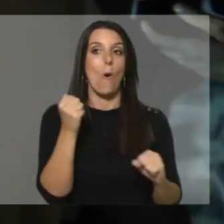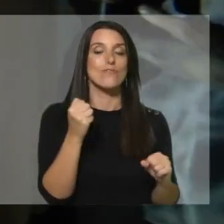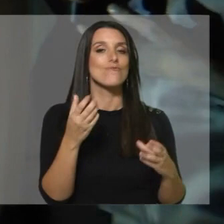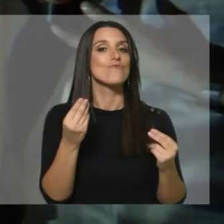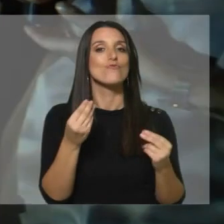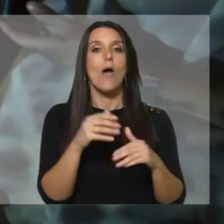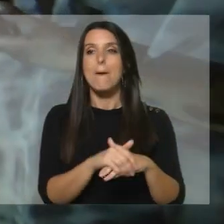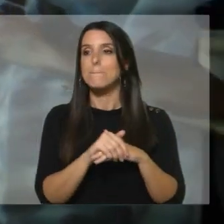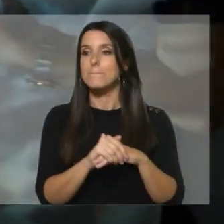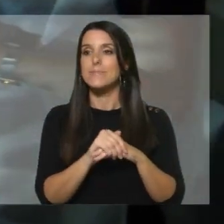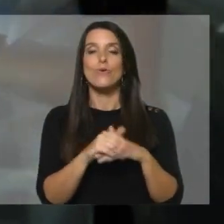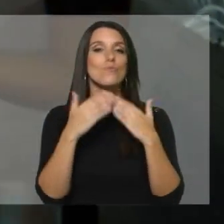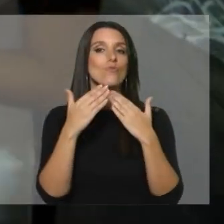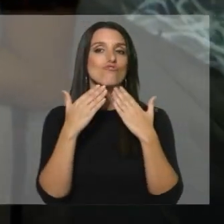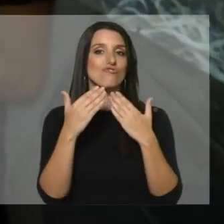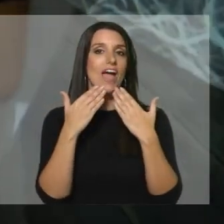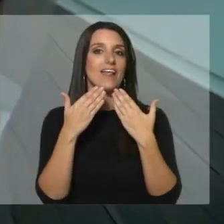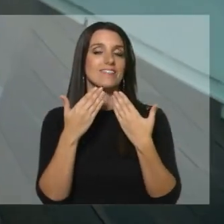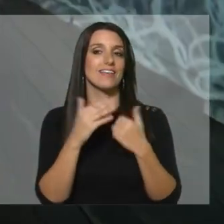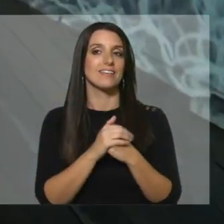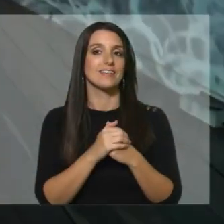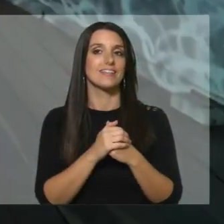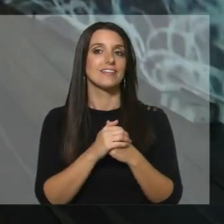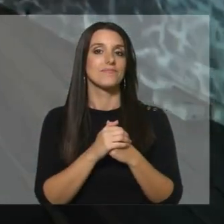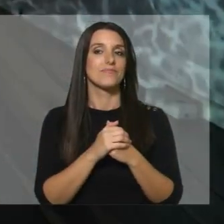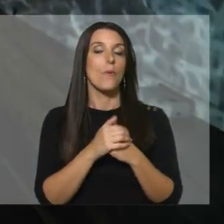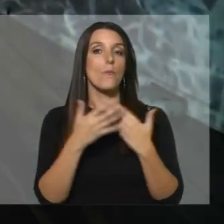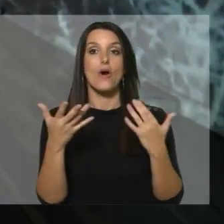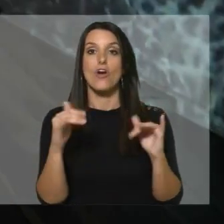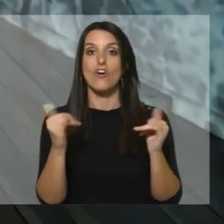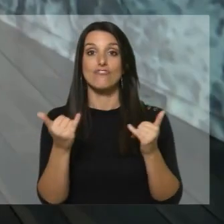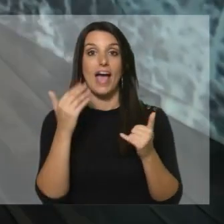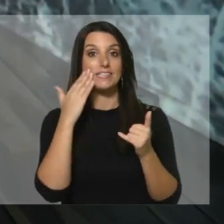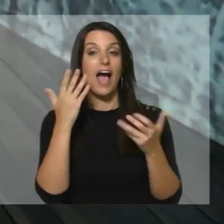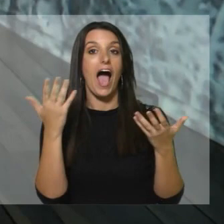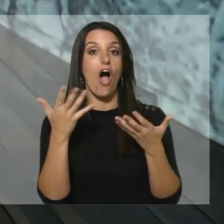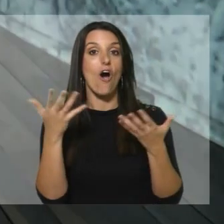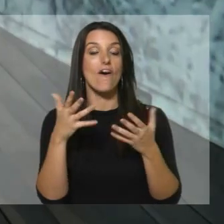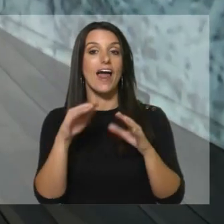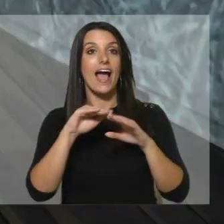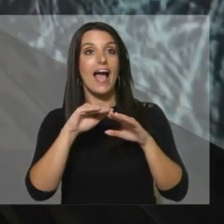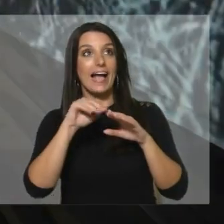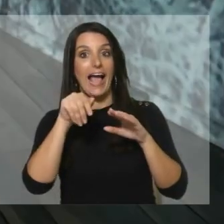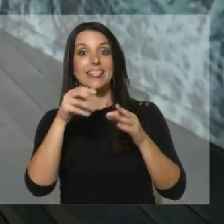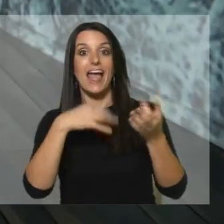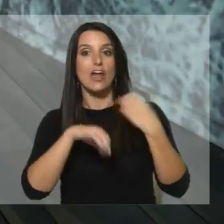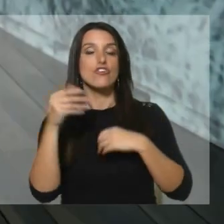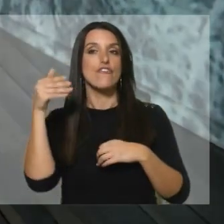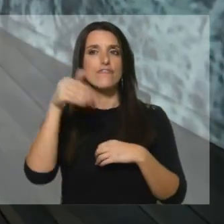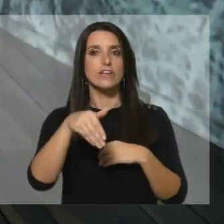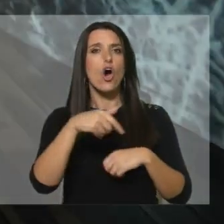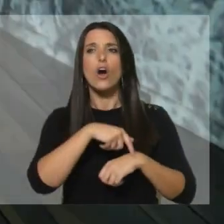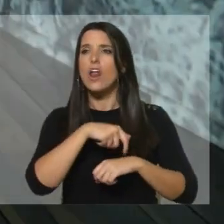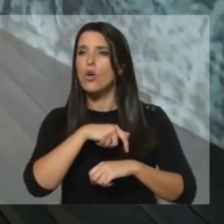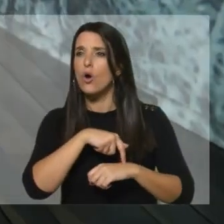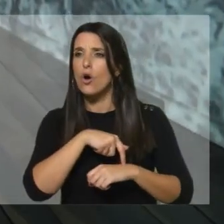de amigos acá. Muchas gracias, no, gracias por tu tiempo. Gracias. Bueno, ya saben, se puede dar una vuelta por el galpón cuando quieran. No, ¿tiene un